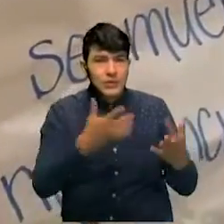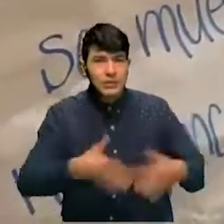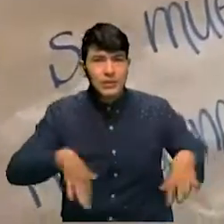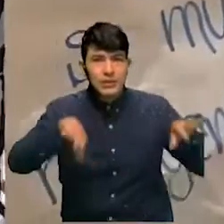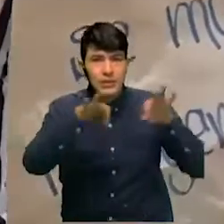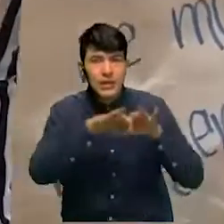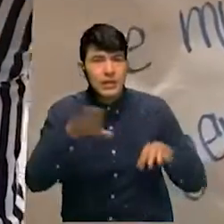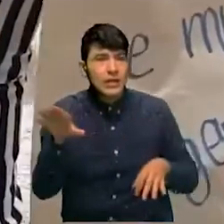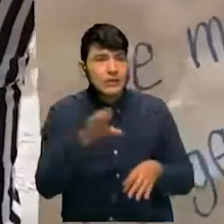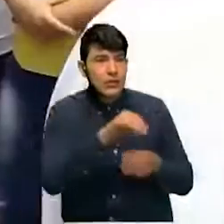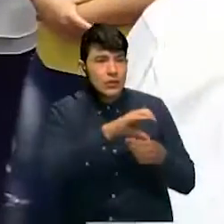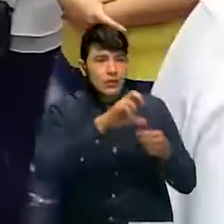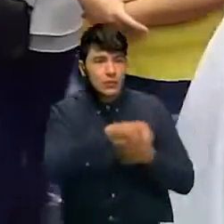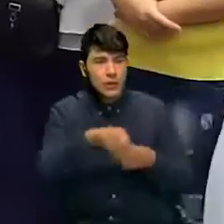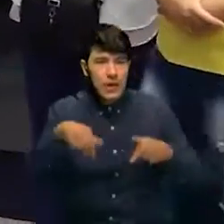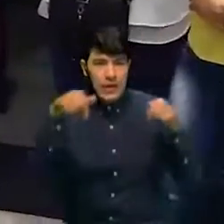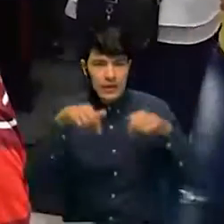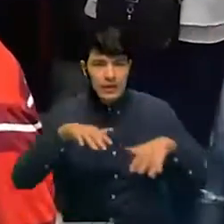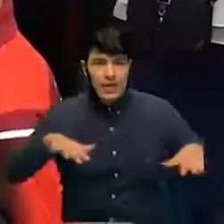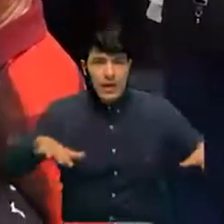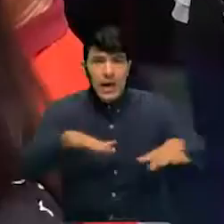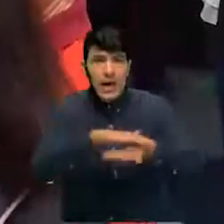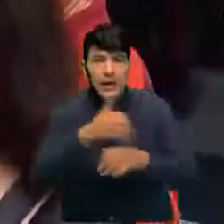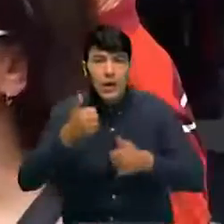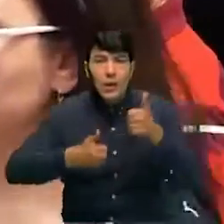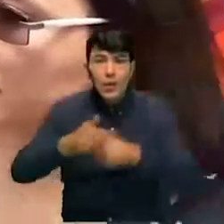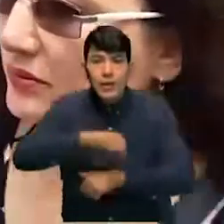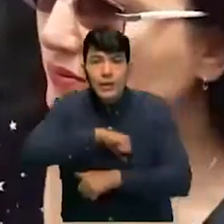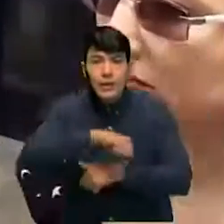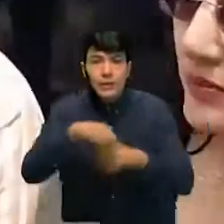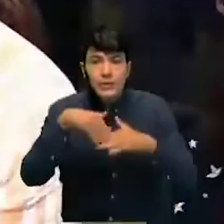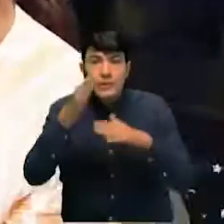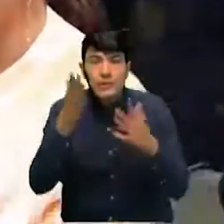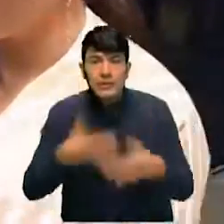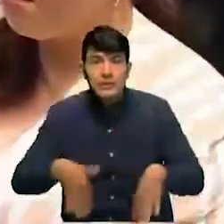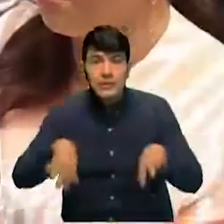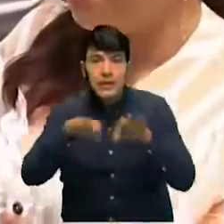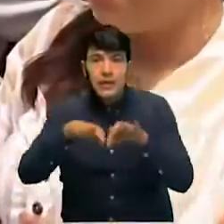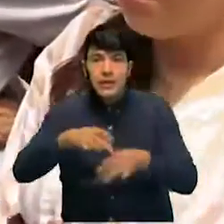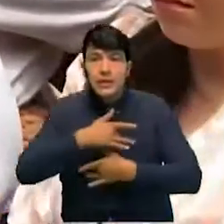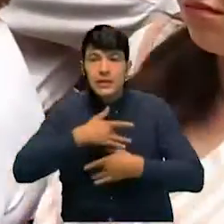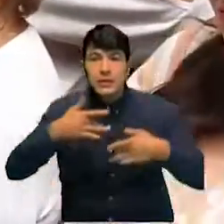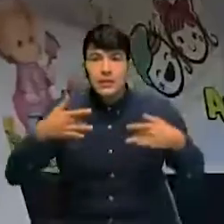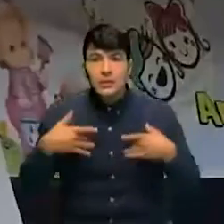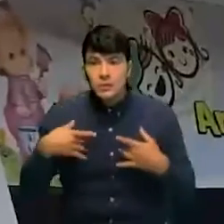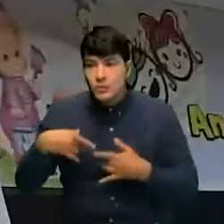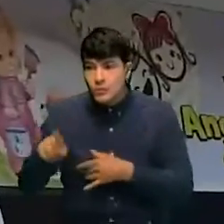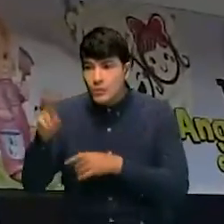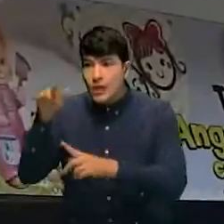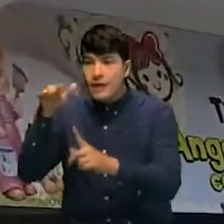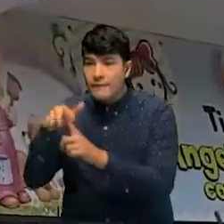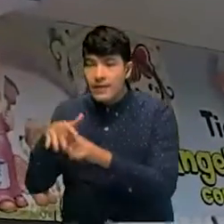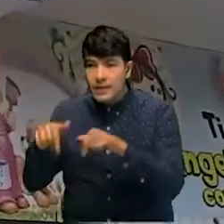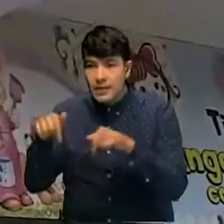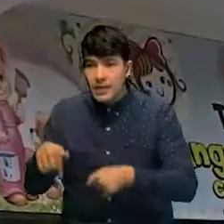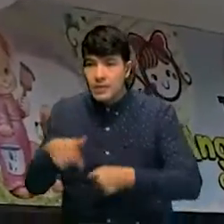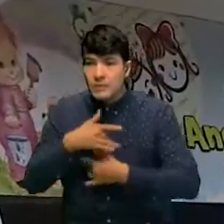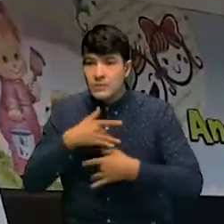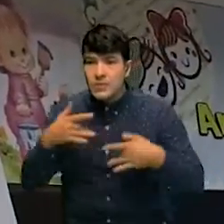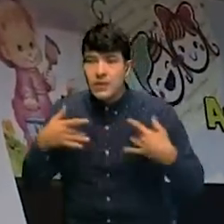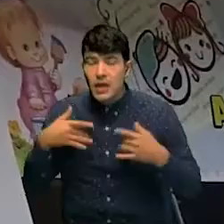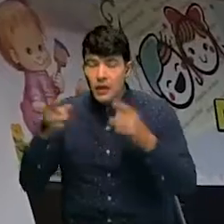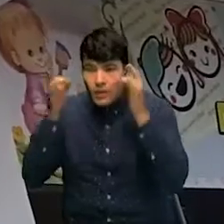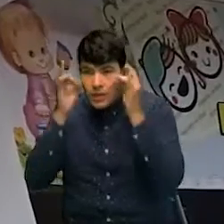los ciudadanos de la provincia guanentina, como es el derecho fundamental a la salud. El colapso de esta clínica sería